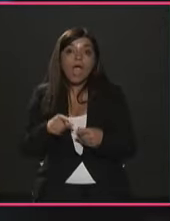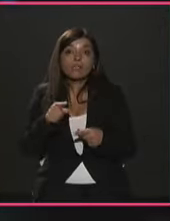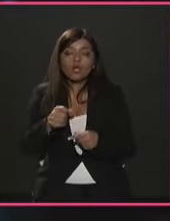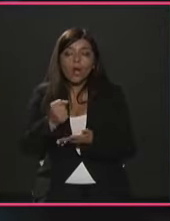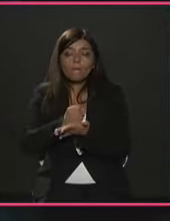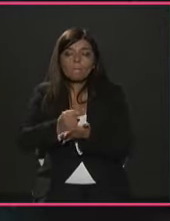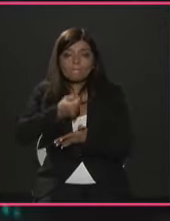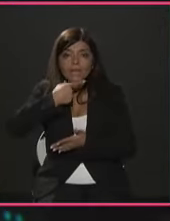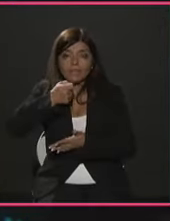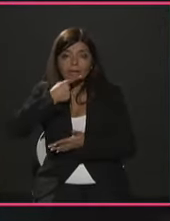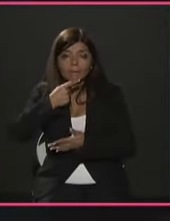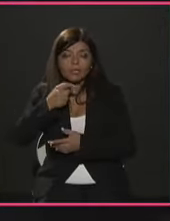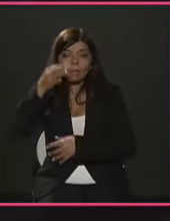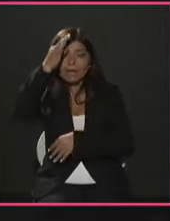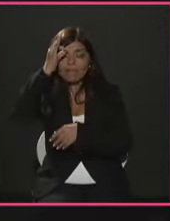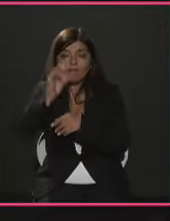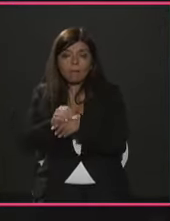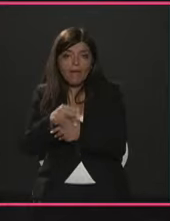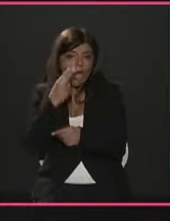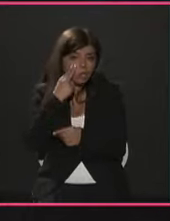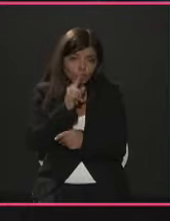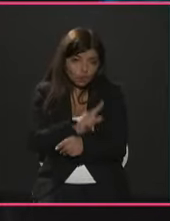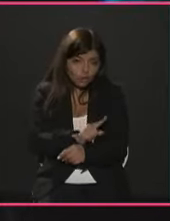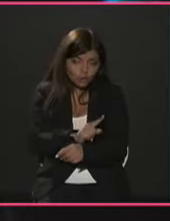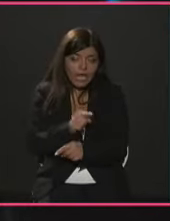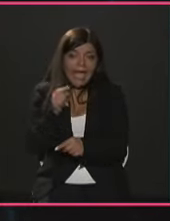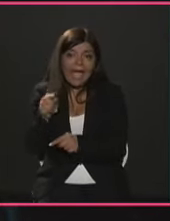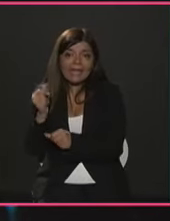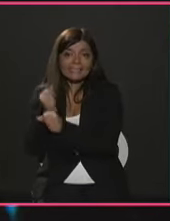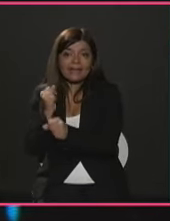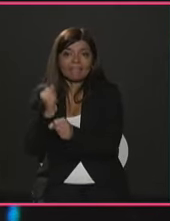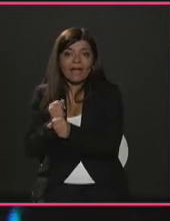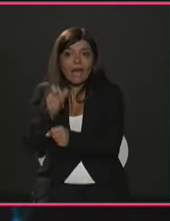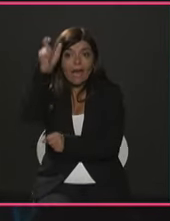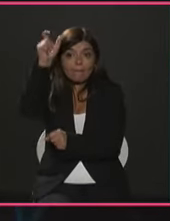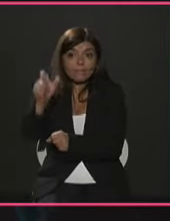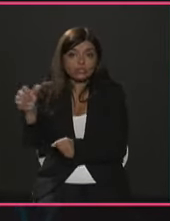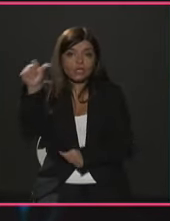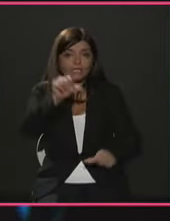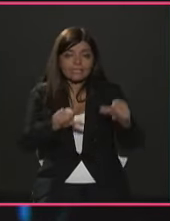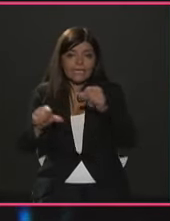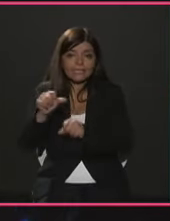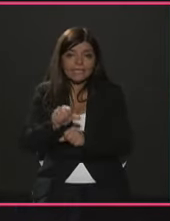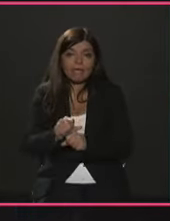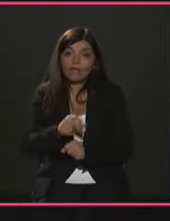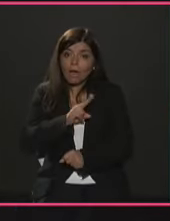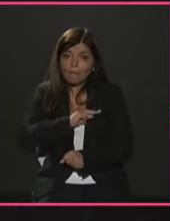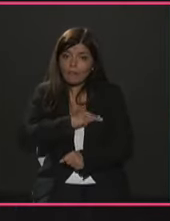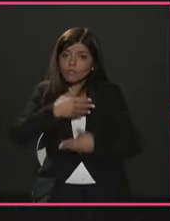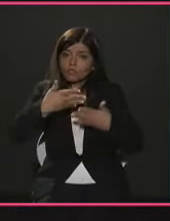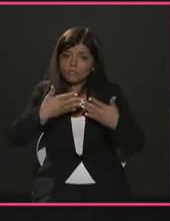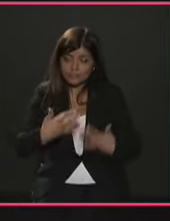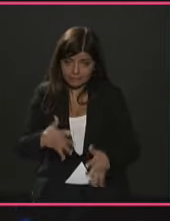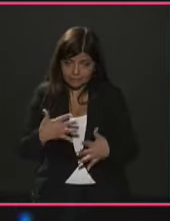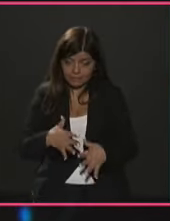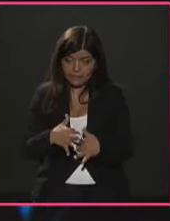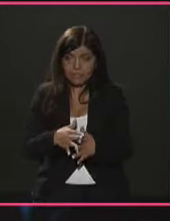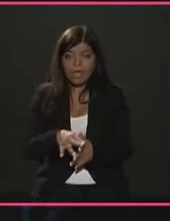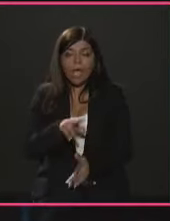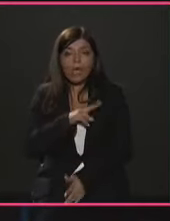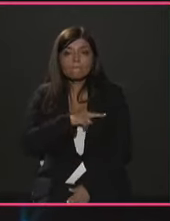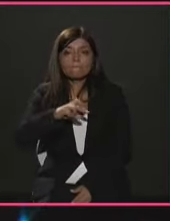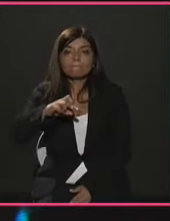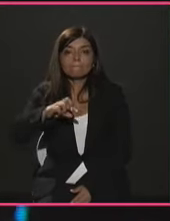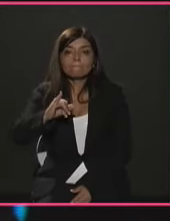para enfermedades desatendidas Ahí es donde trabaja este tremendo científico que además ha sido galardonado ha sido premiado por el premio